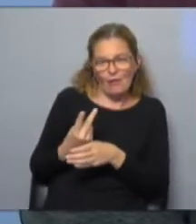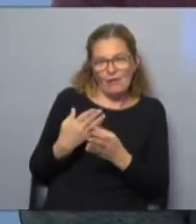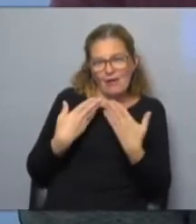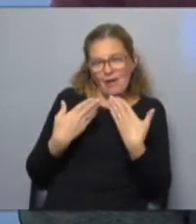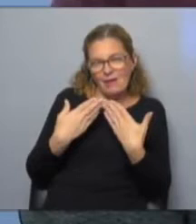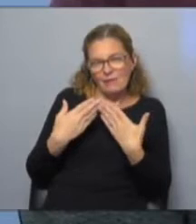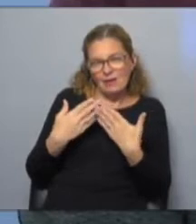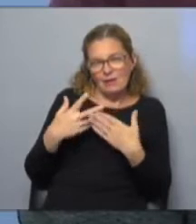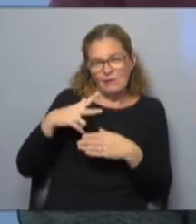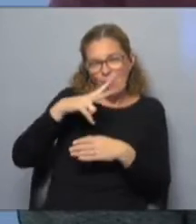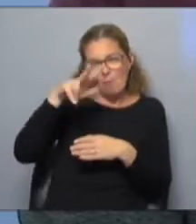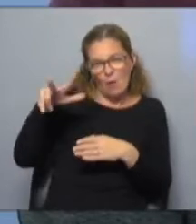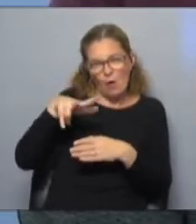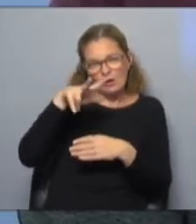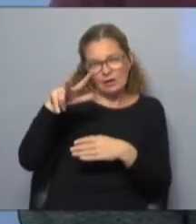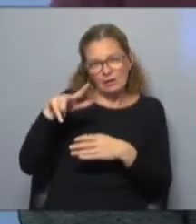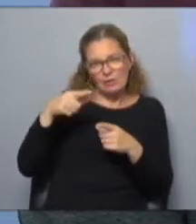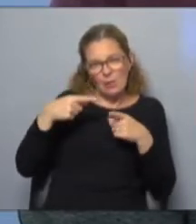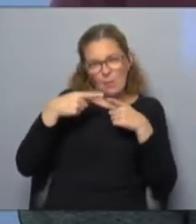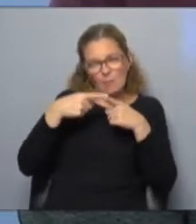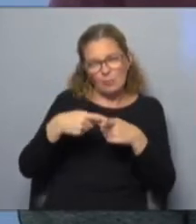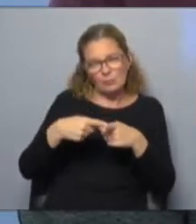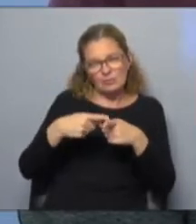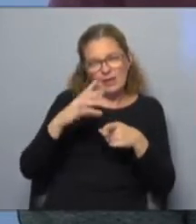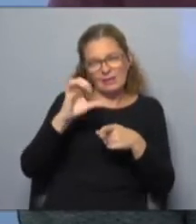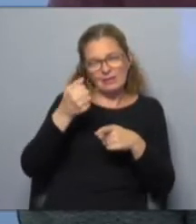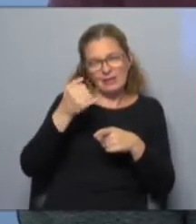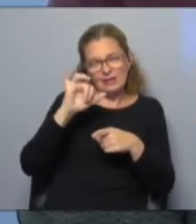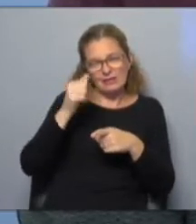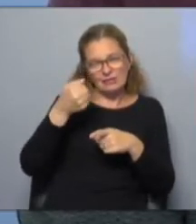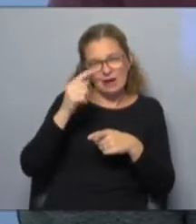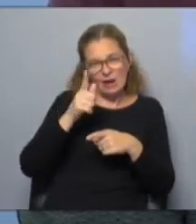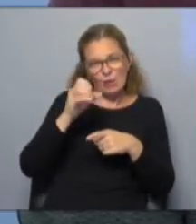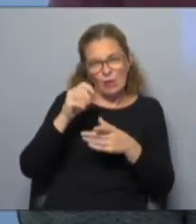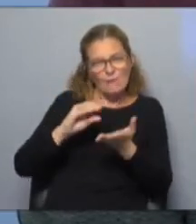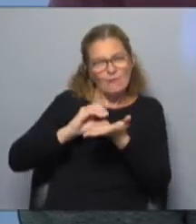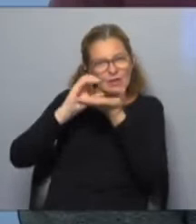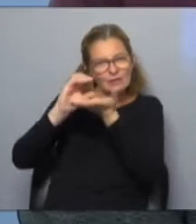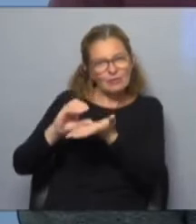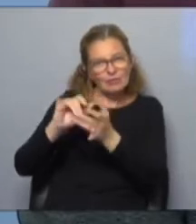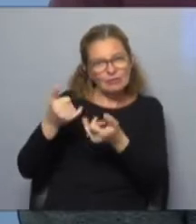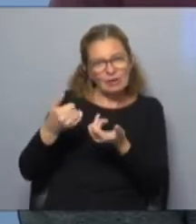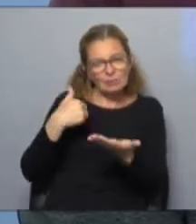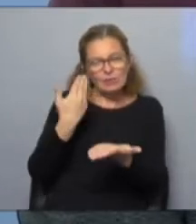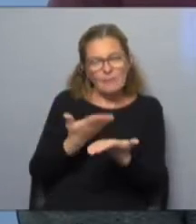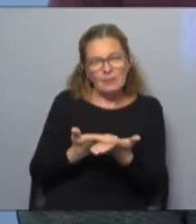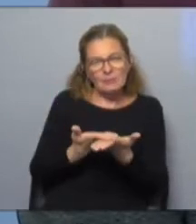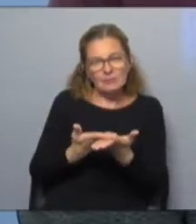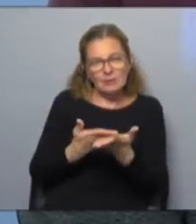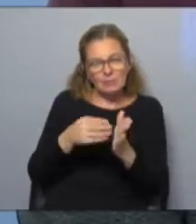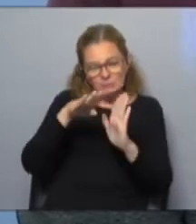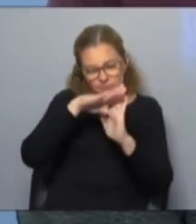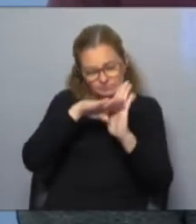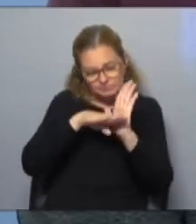instalación de los molinos eólicos en Punta de Sallago el cronograma de inversión ya se tendría que estar presentando el plan